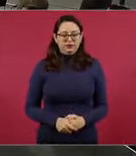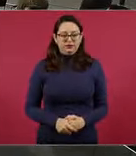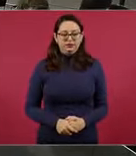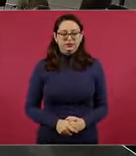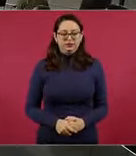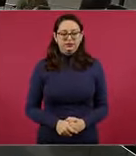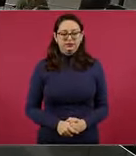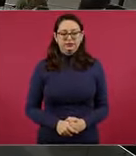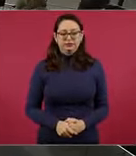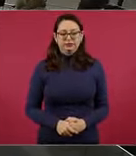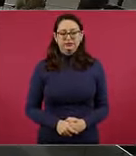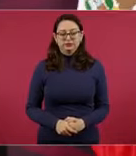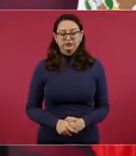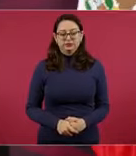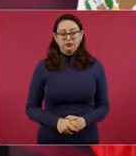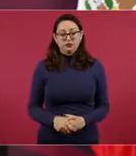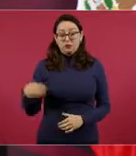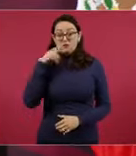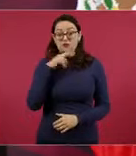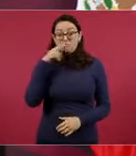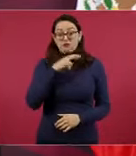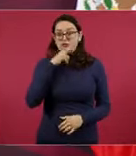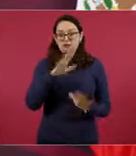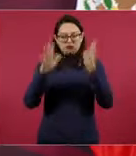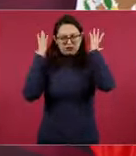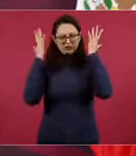no es asunto de prisa.